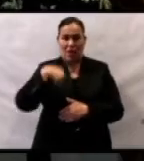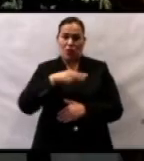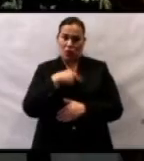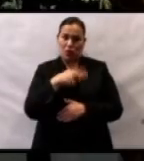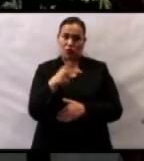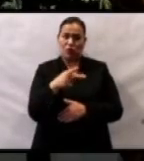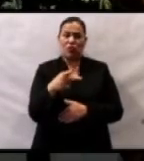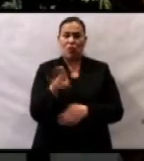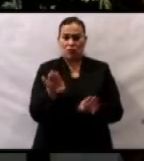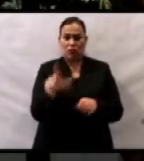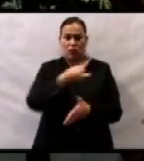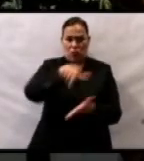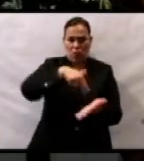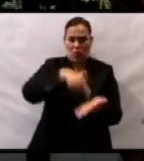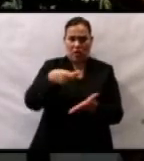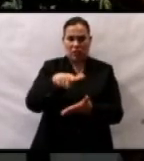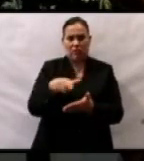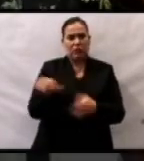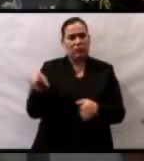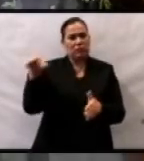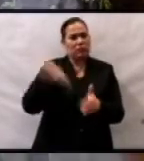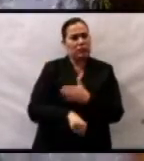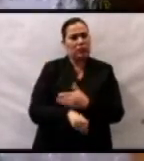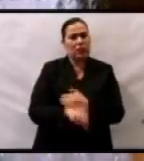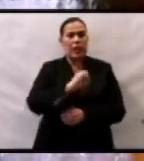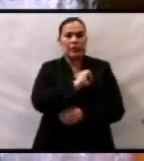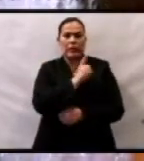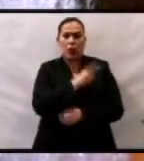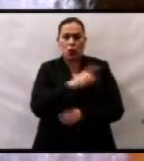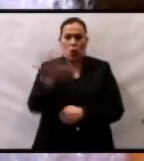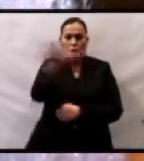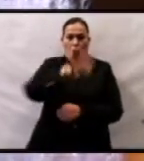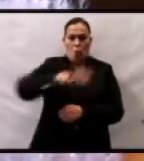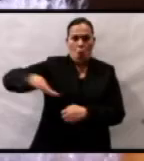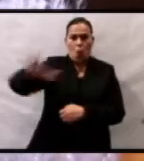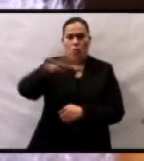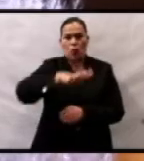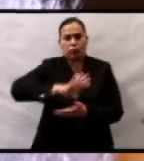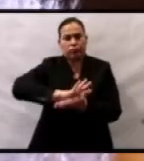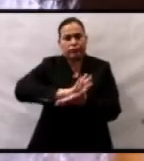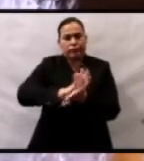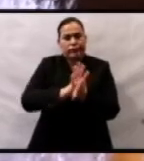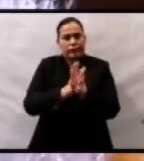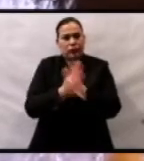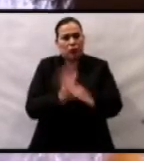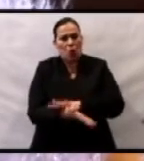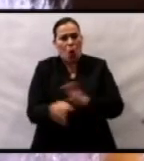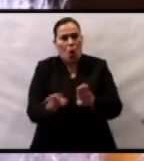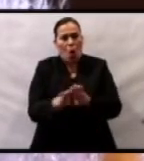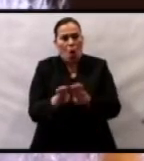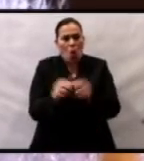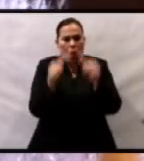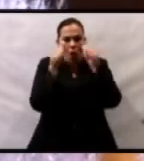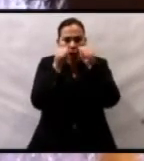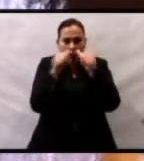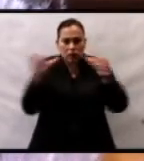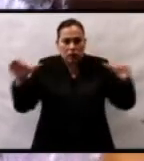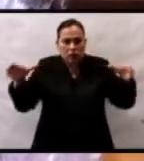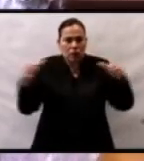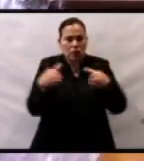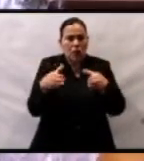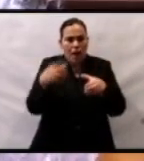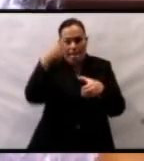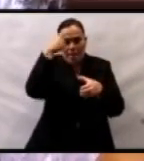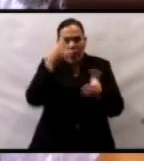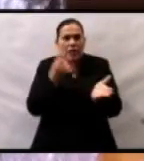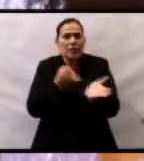eran catastróficos. La salud pública se convirtió en el centro de la toma de decisiones